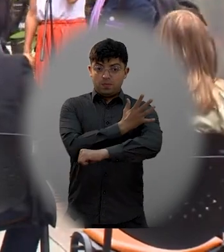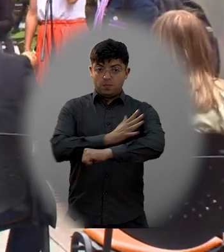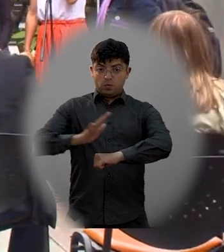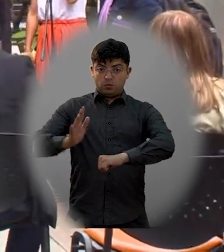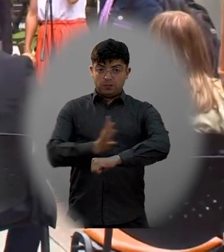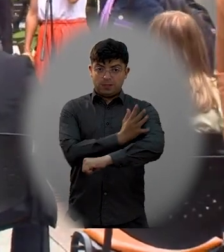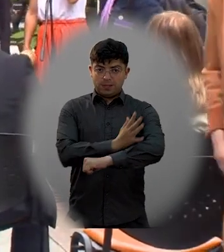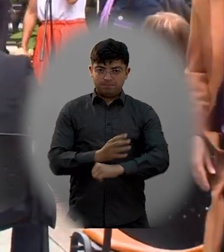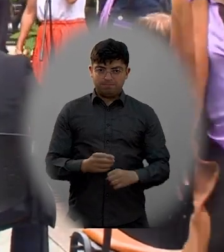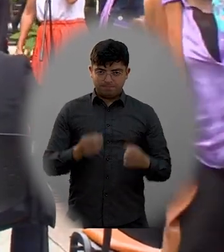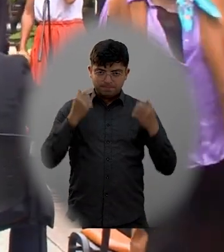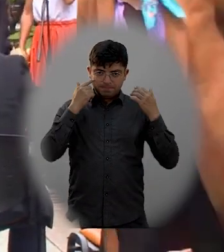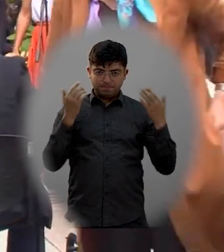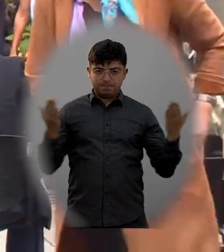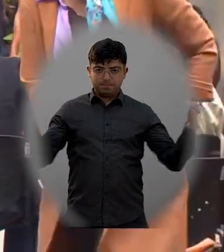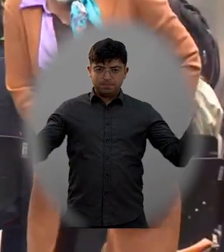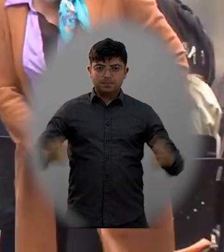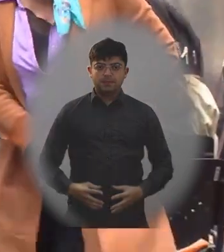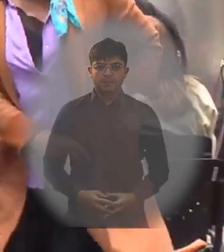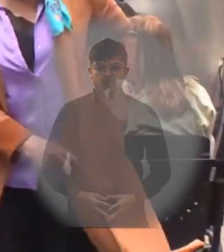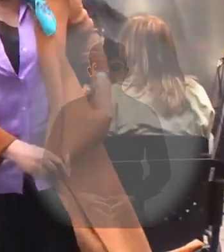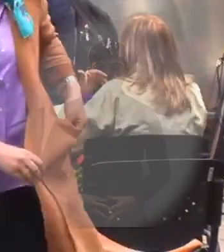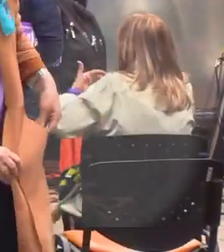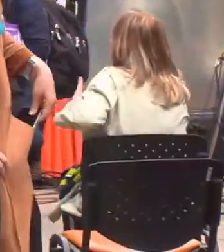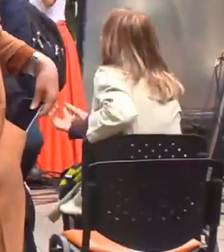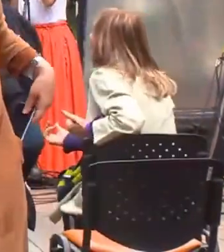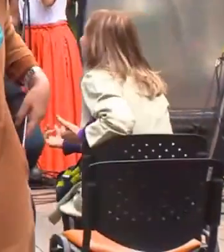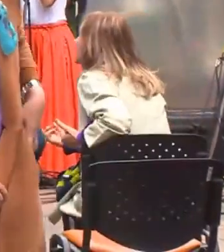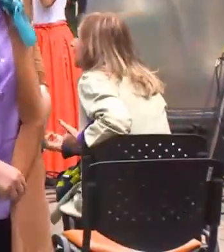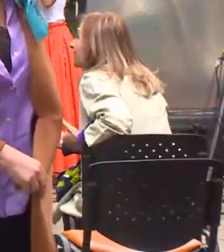cantadoras murieron por un anhelo.